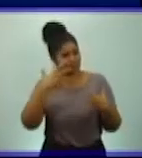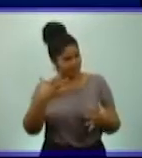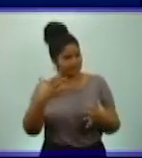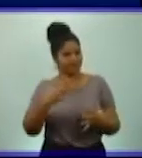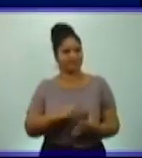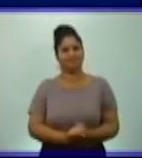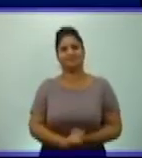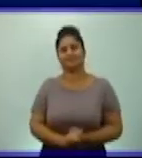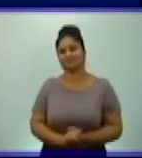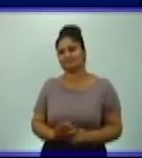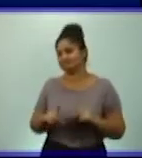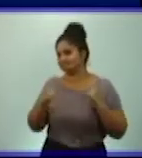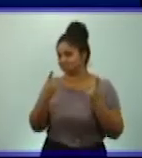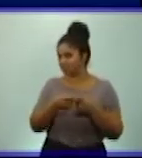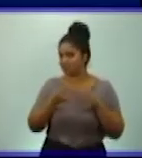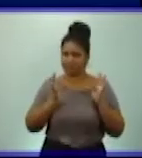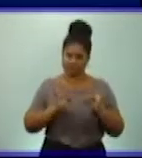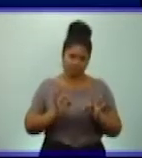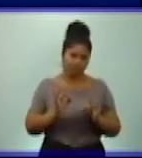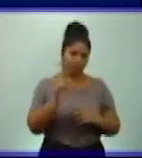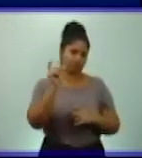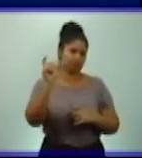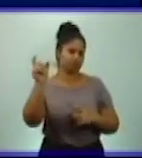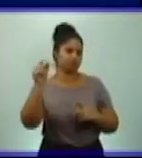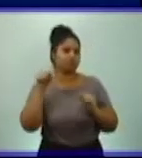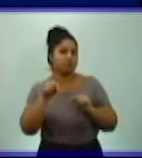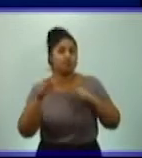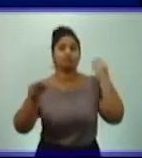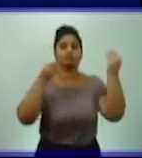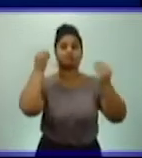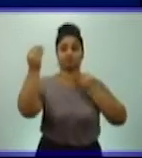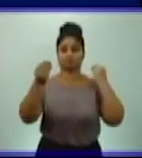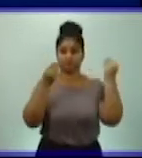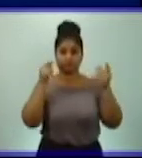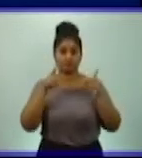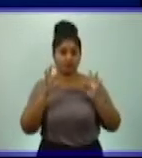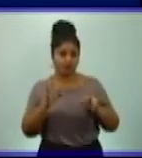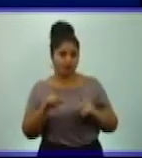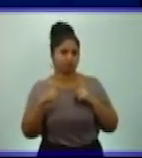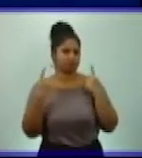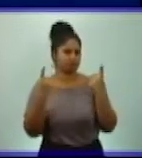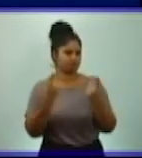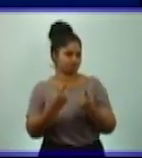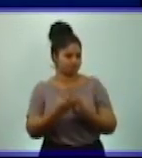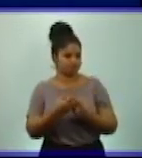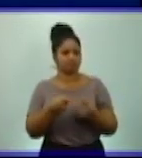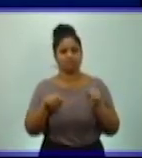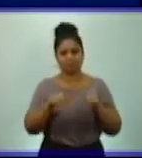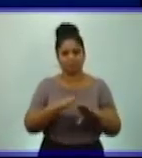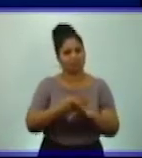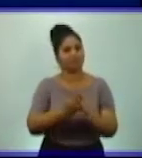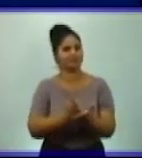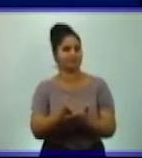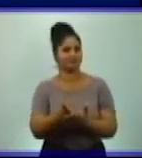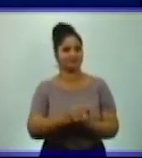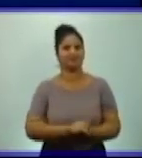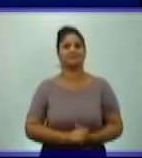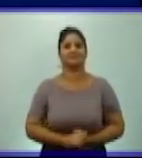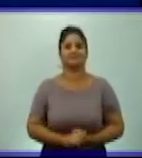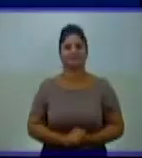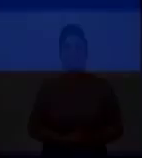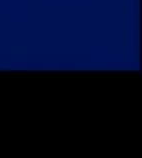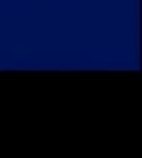de esto que tenemos en pantalla, este análisis que hemos hecho de los adjetivos, y continuamos.